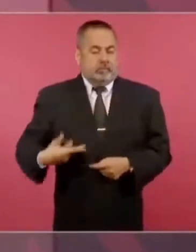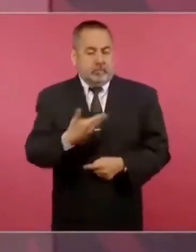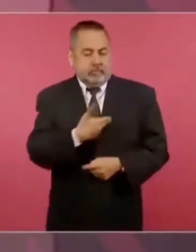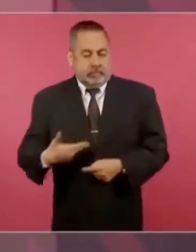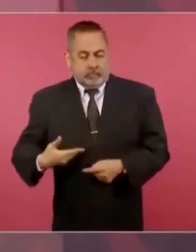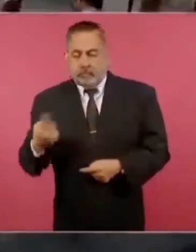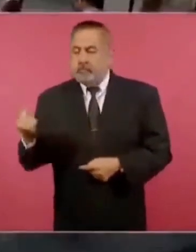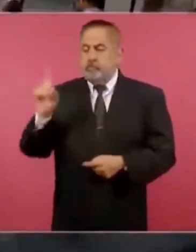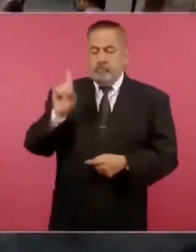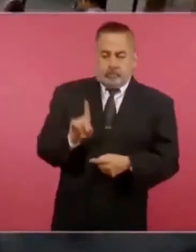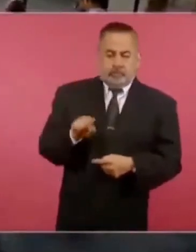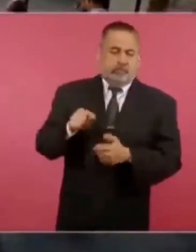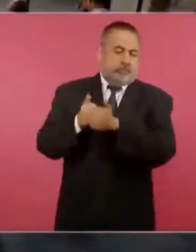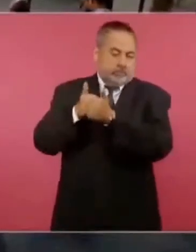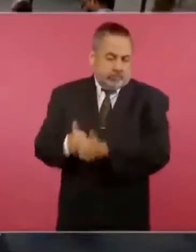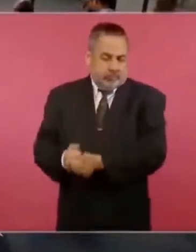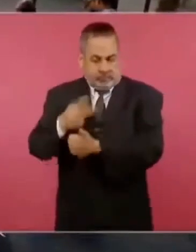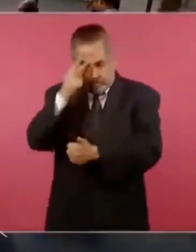ya lo otro,